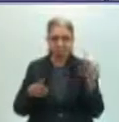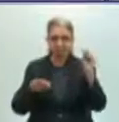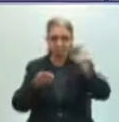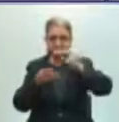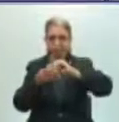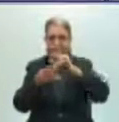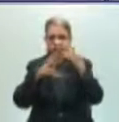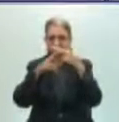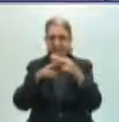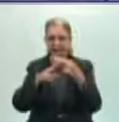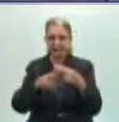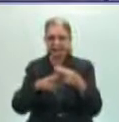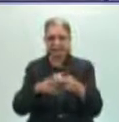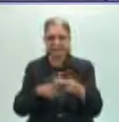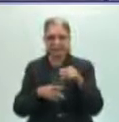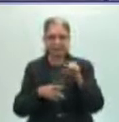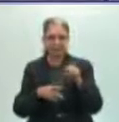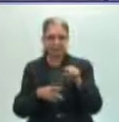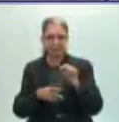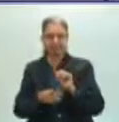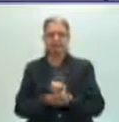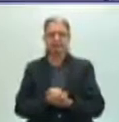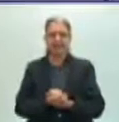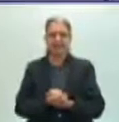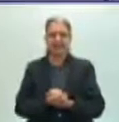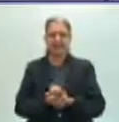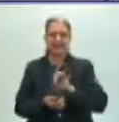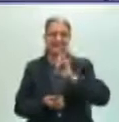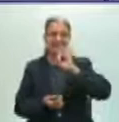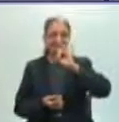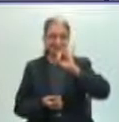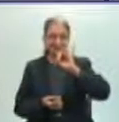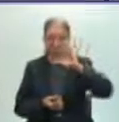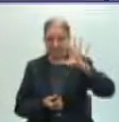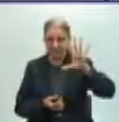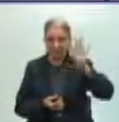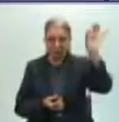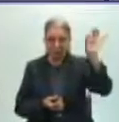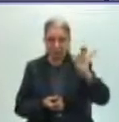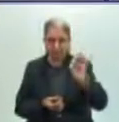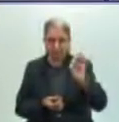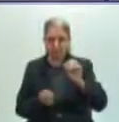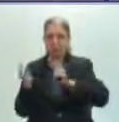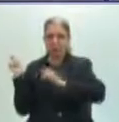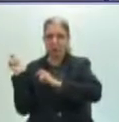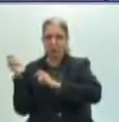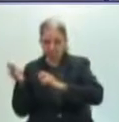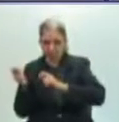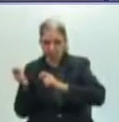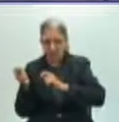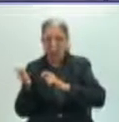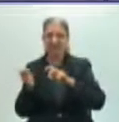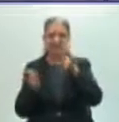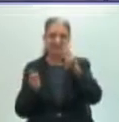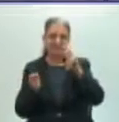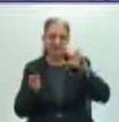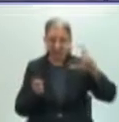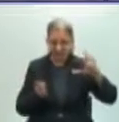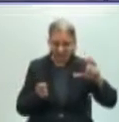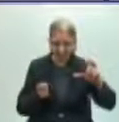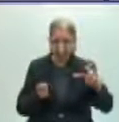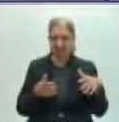con las relaciones siguientes. El 75% de los jonrones bateados por el equipo de Villa